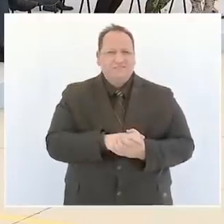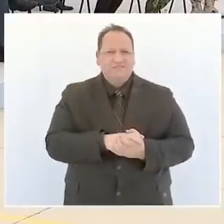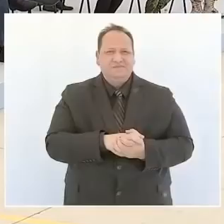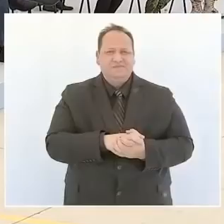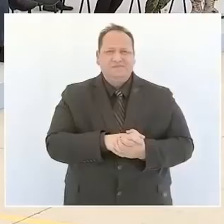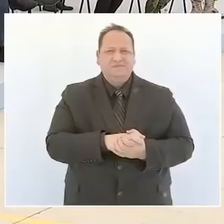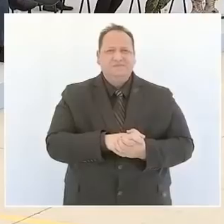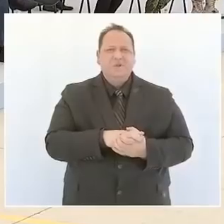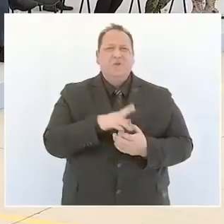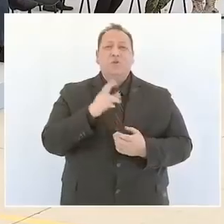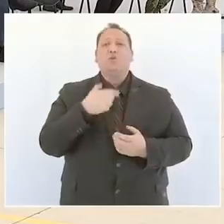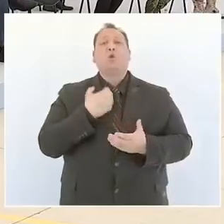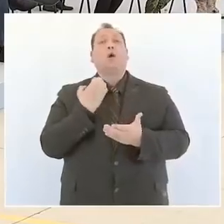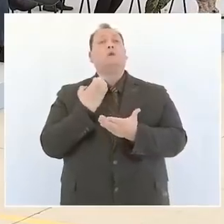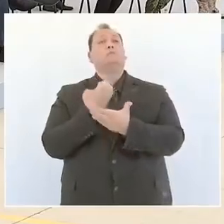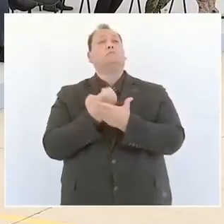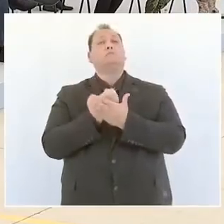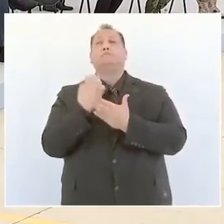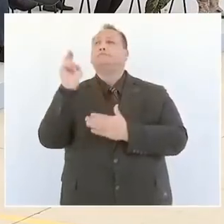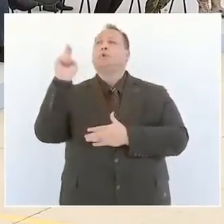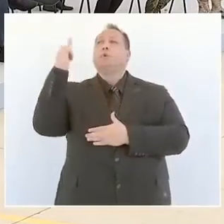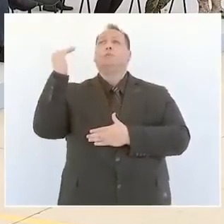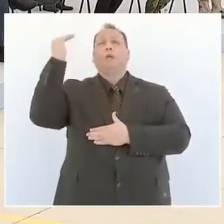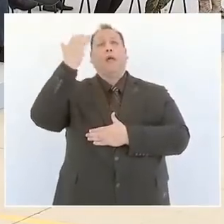No hace falta ser economista.